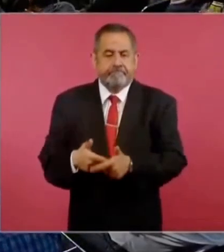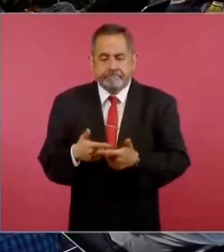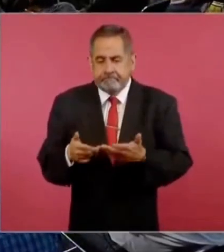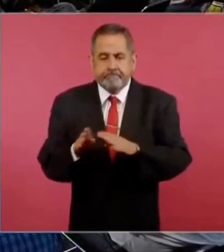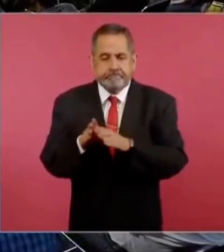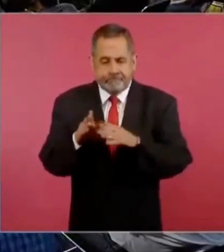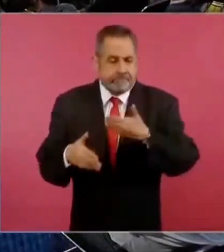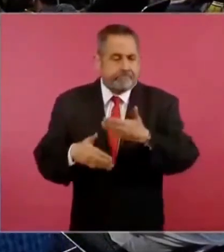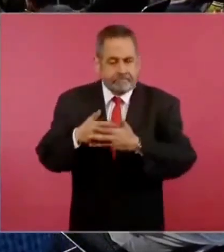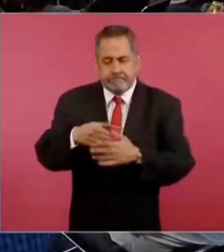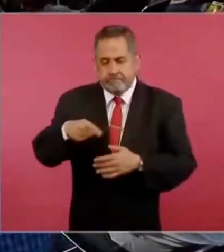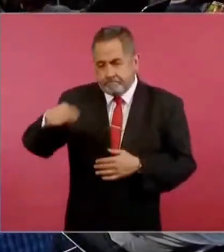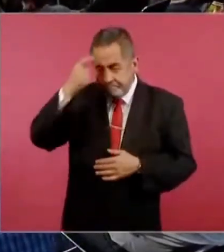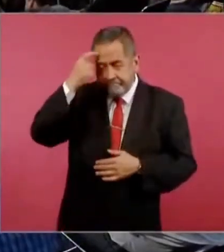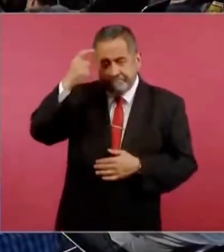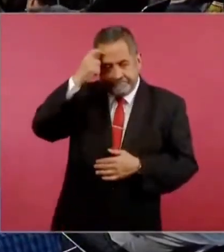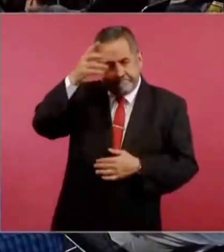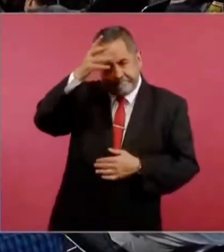haciendo conciencia.